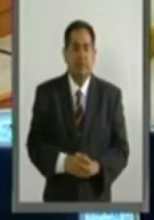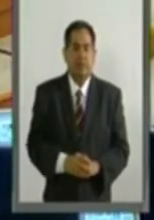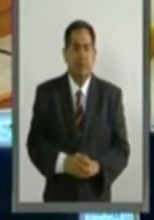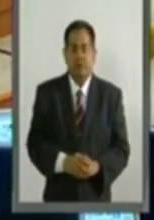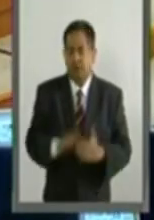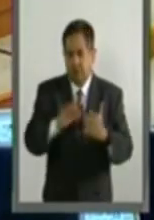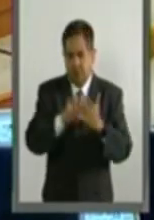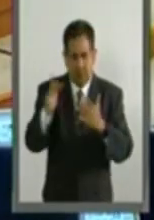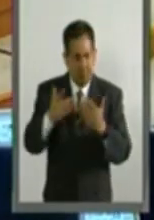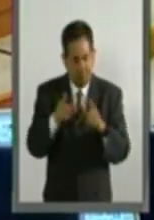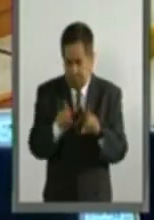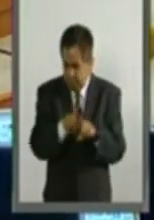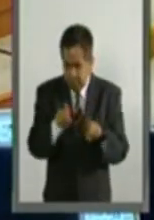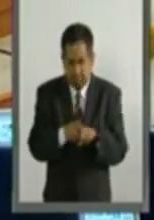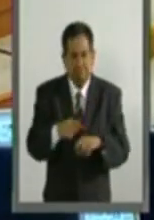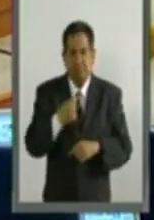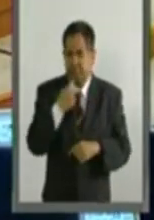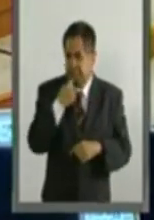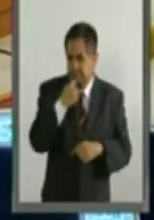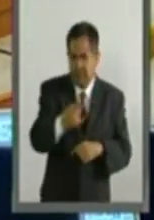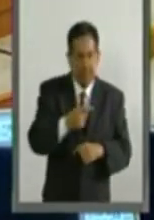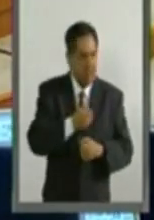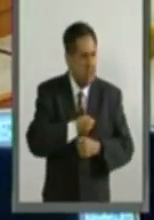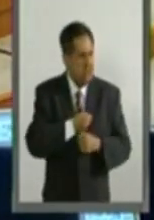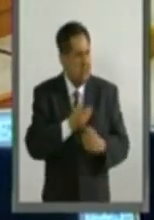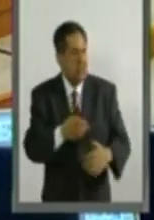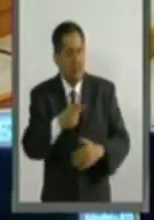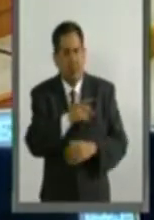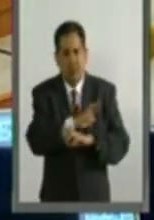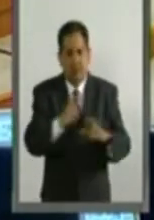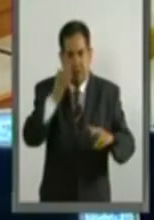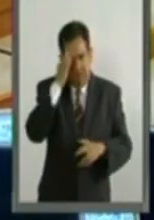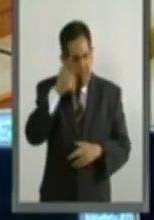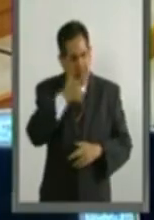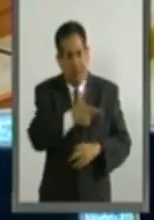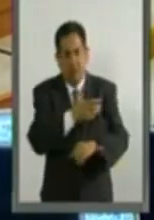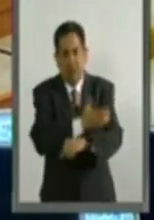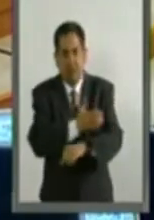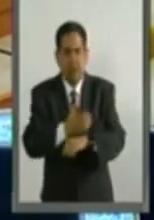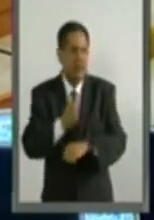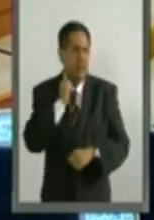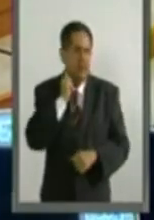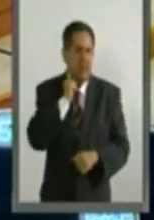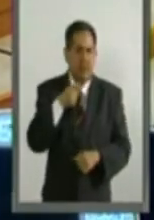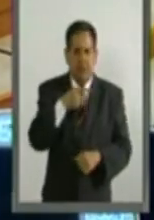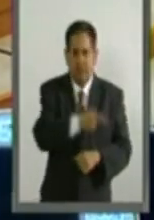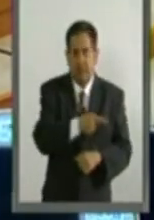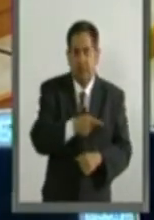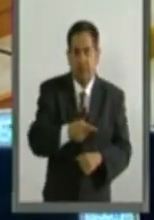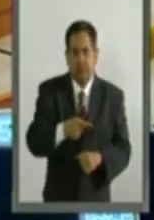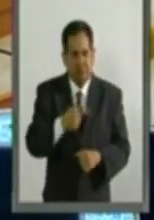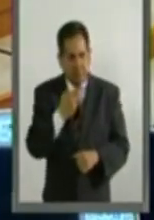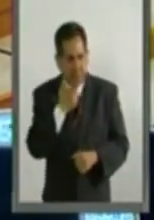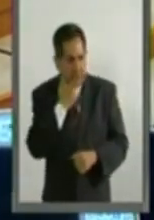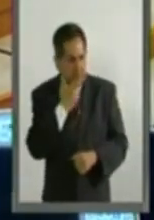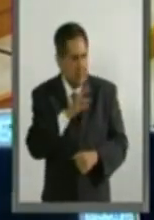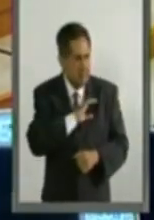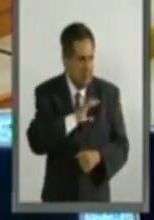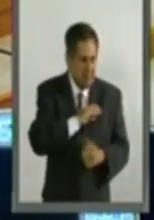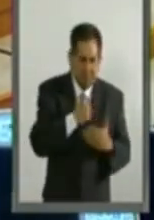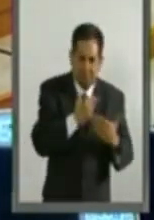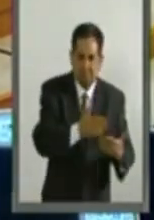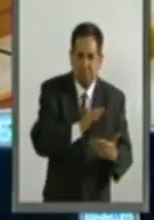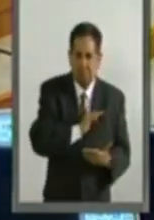Gracias. De igual manera, para expresar nuestro reconocimiento a nuestra compañera senadora, que le apreciamos, que le